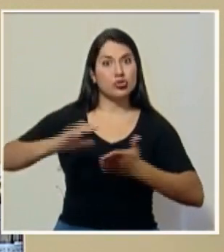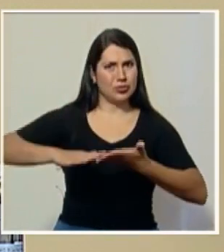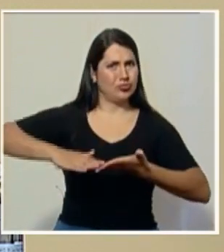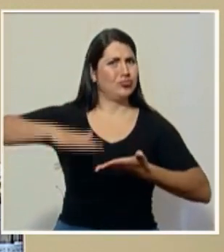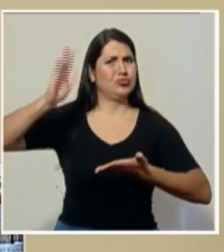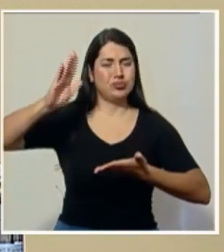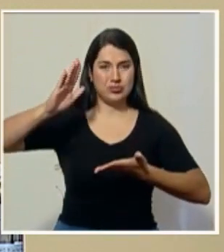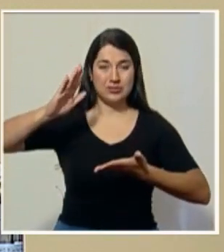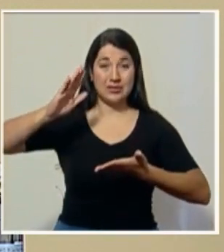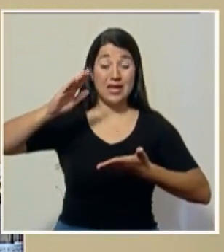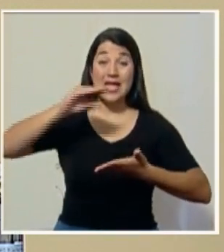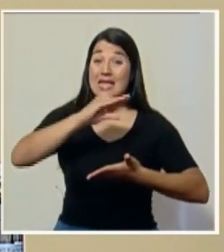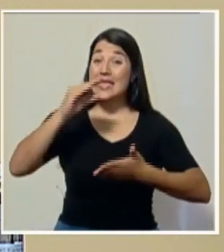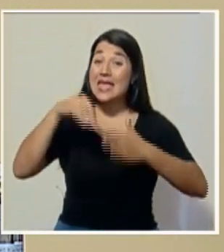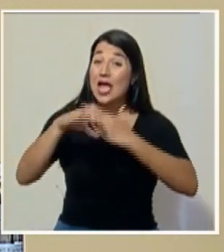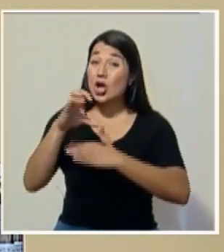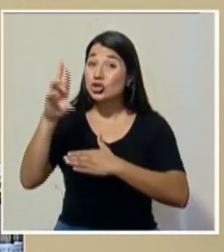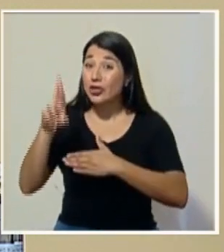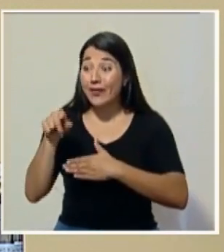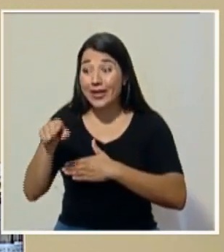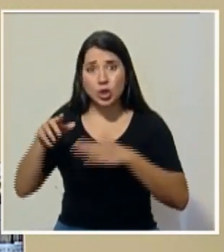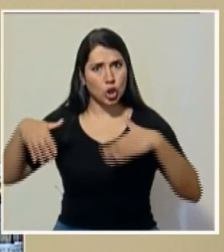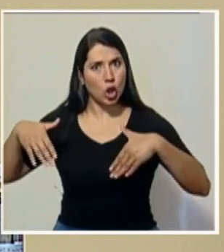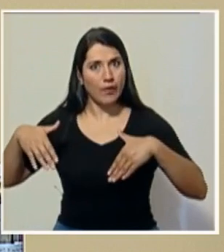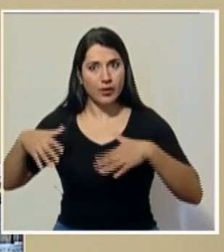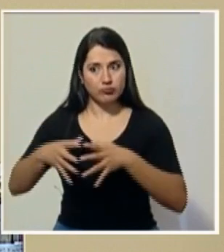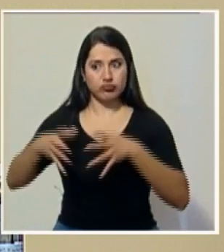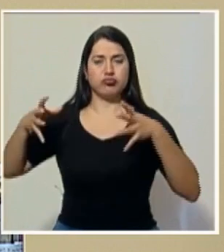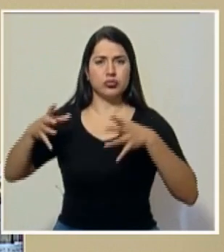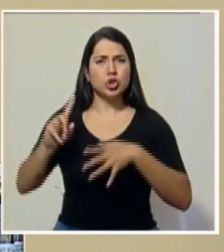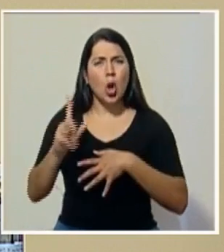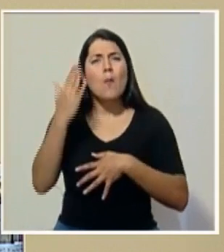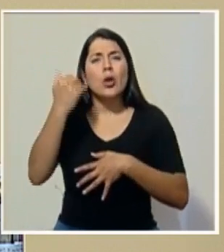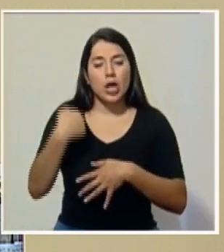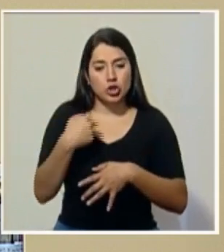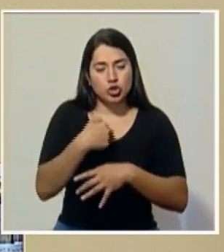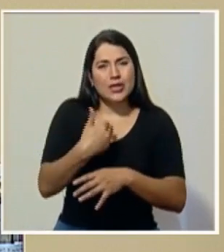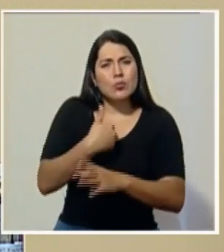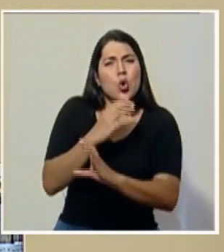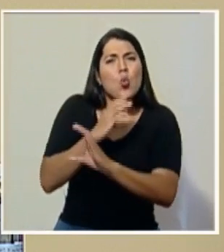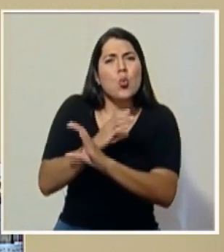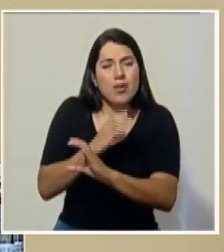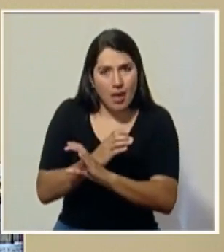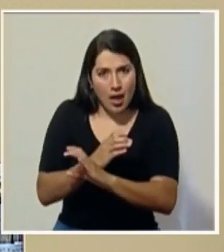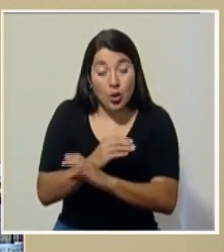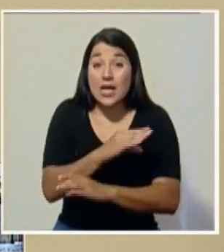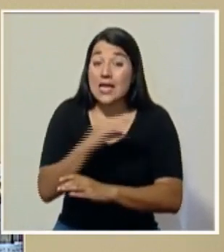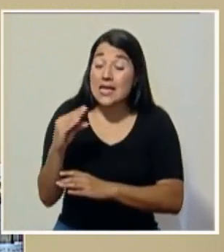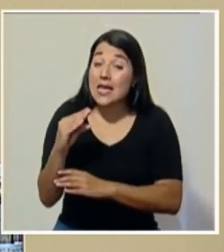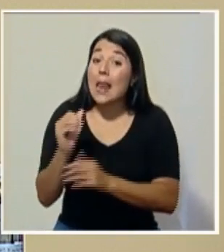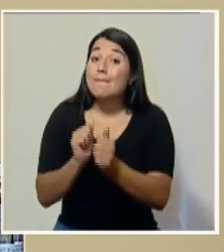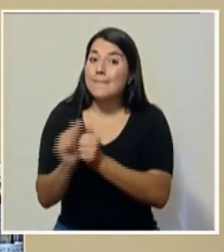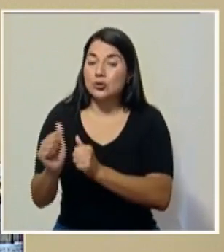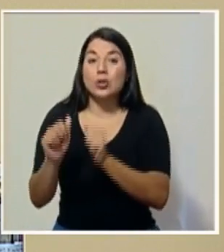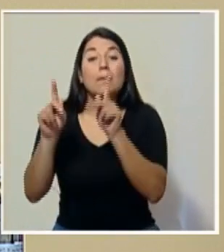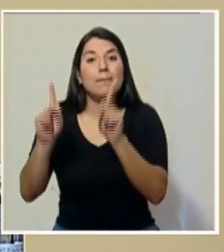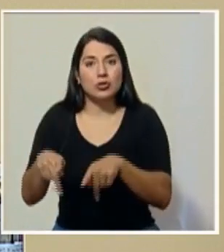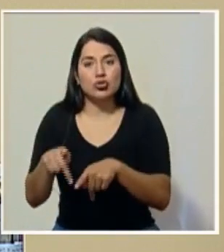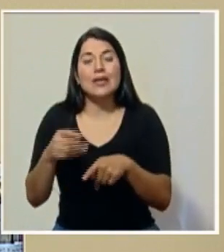año, altísimo. Y en Costa Rica no hemos visto eso justamente porque nos hemos cuidado, porque hemos tomado las medidas y porque la gente ha sido, en su gran